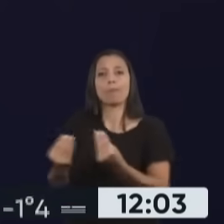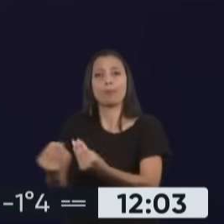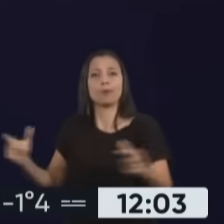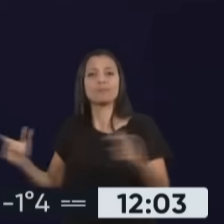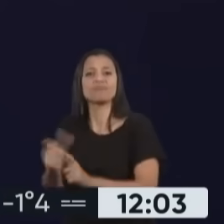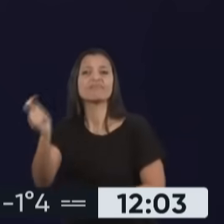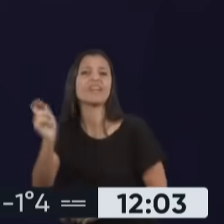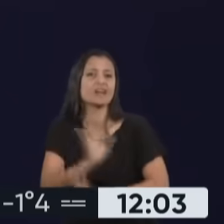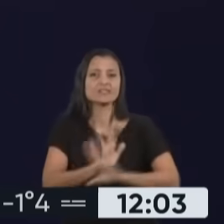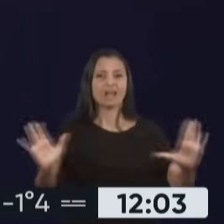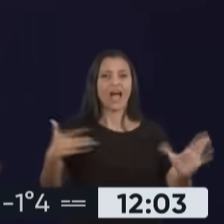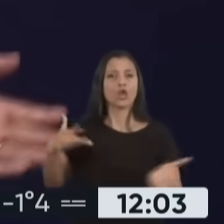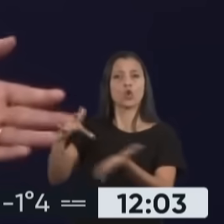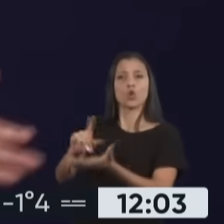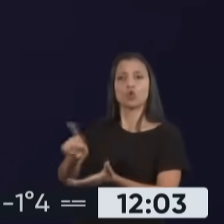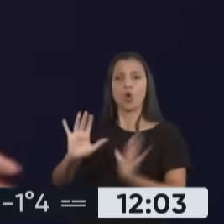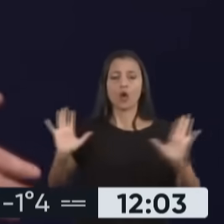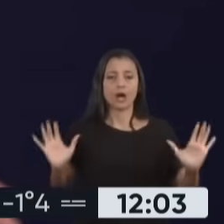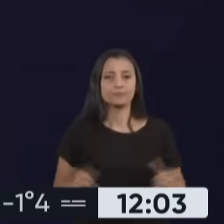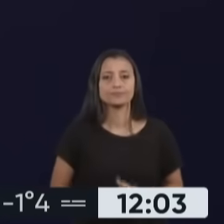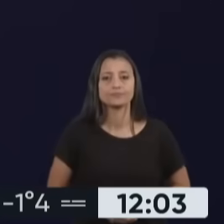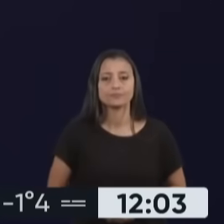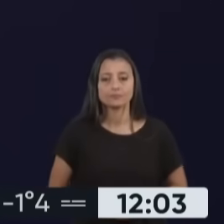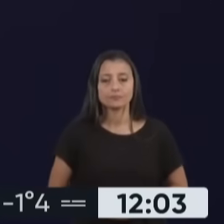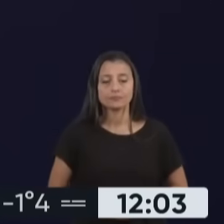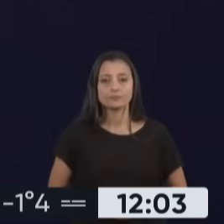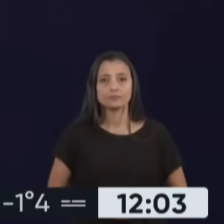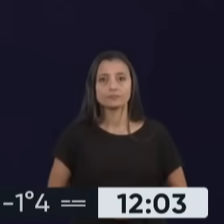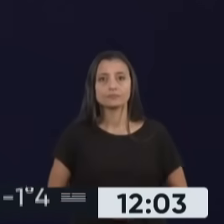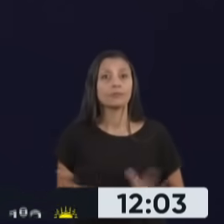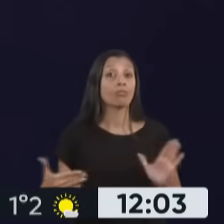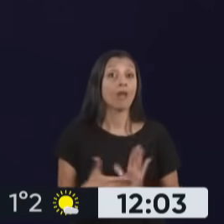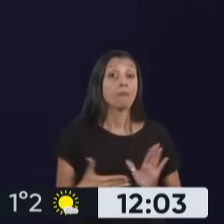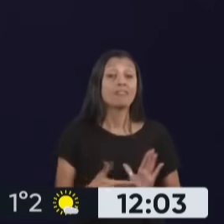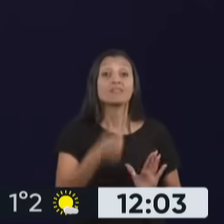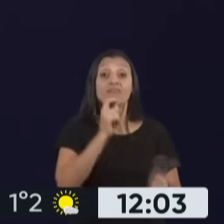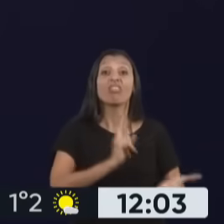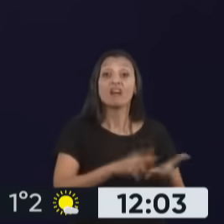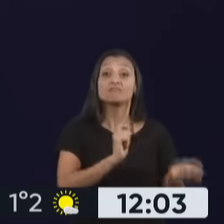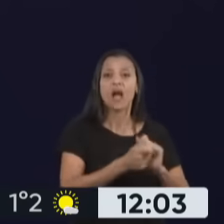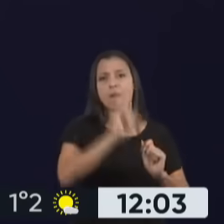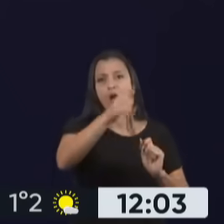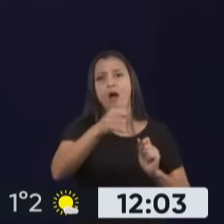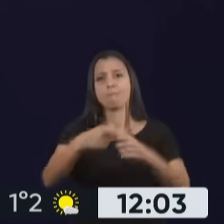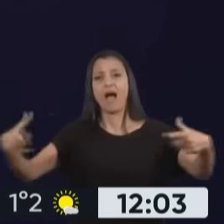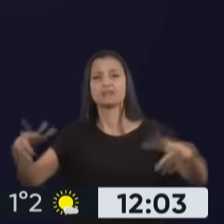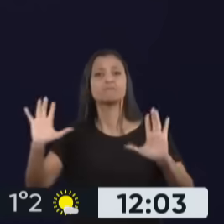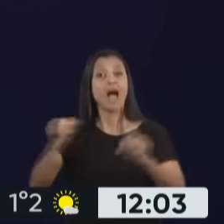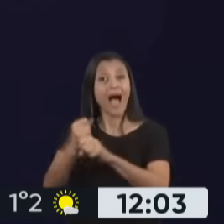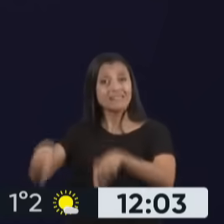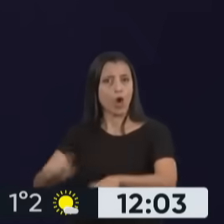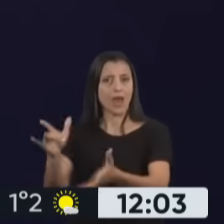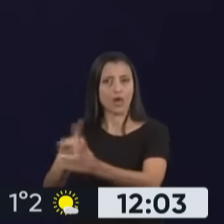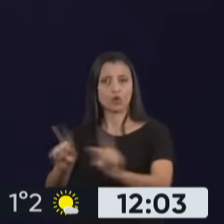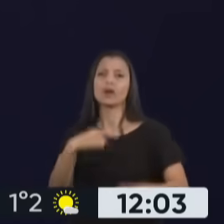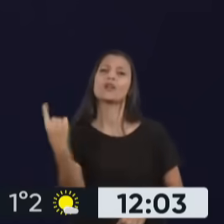que la conformación es esa, en tanto y en cuanto cambie el decreto. Nosotros tenemos una posición